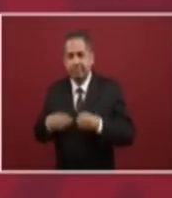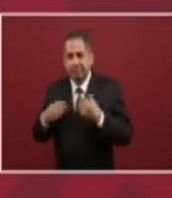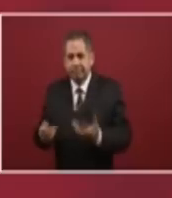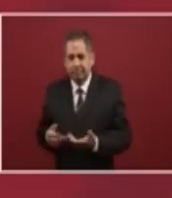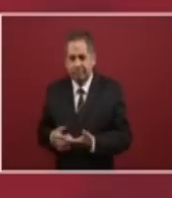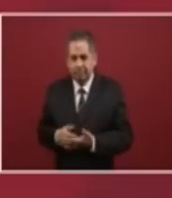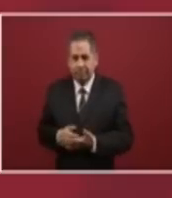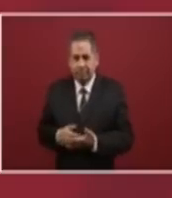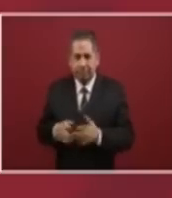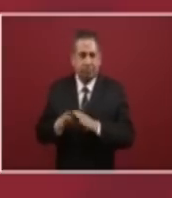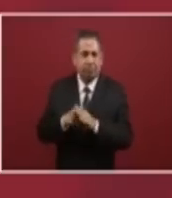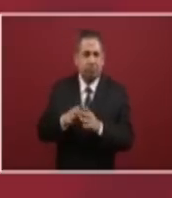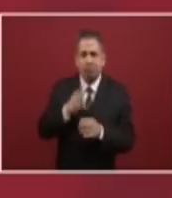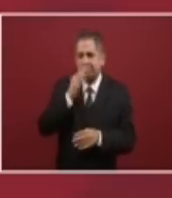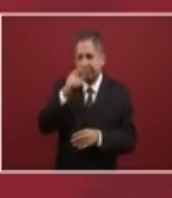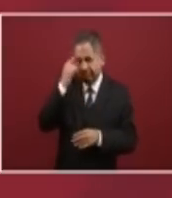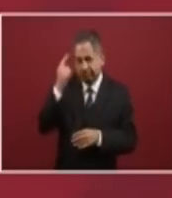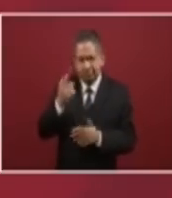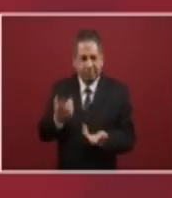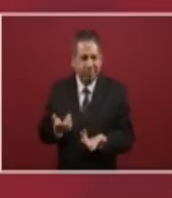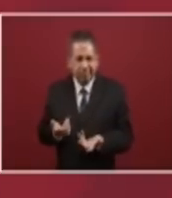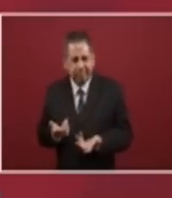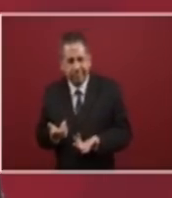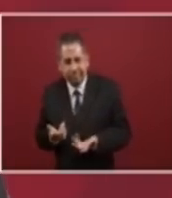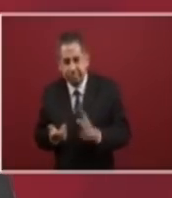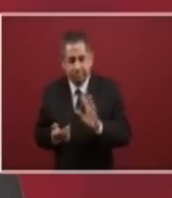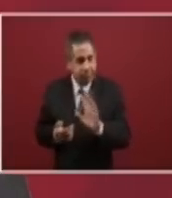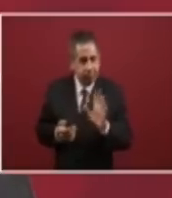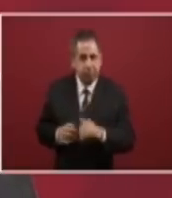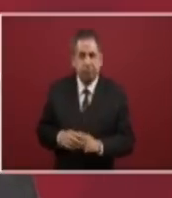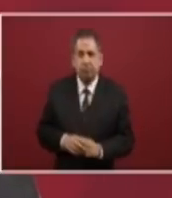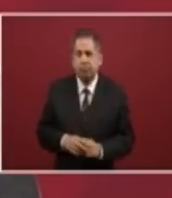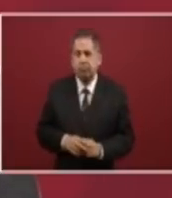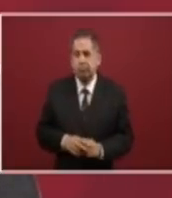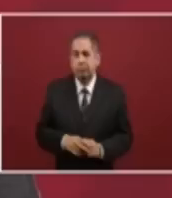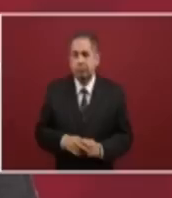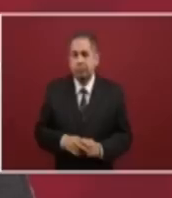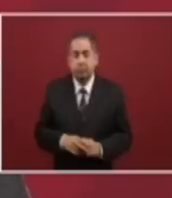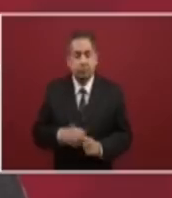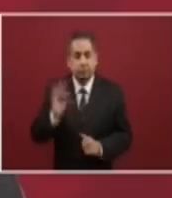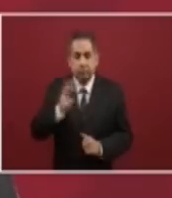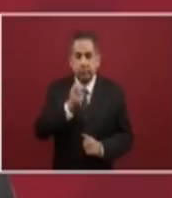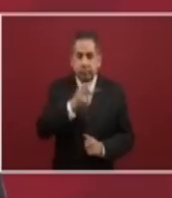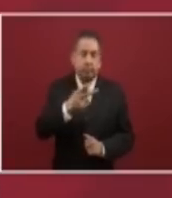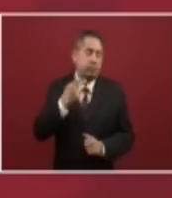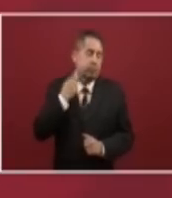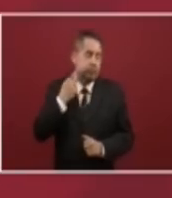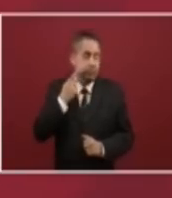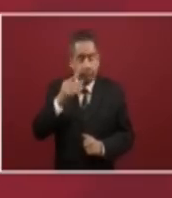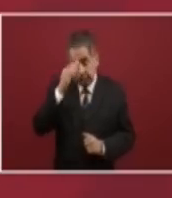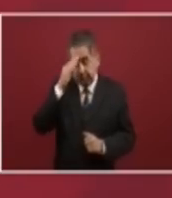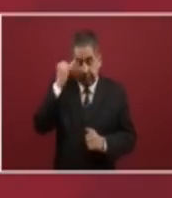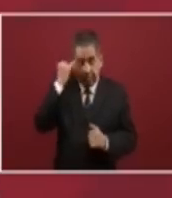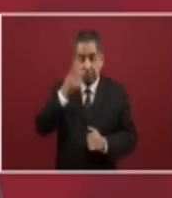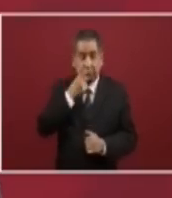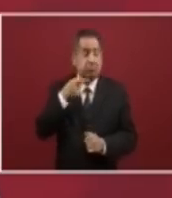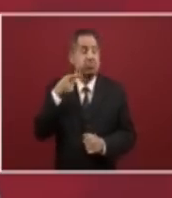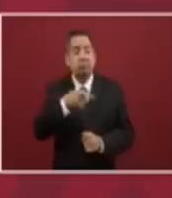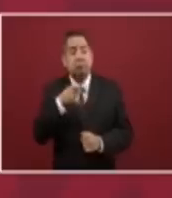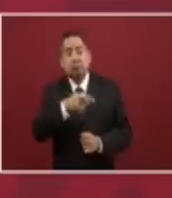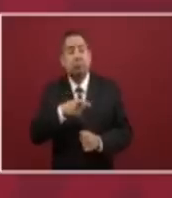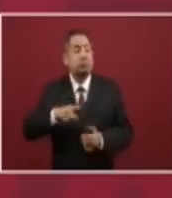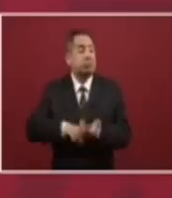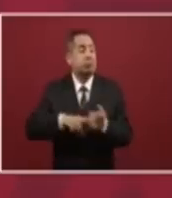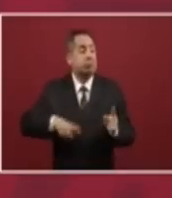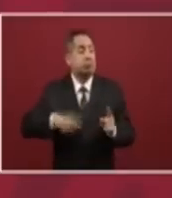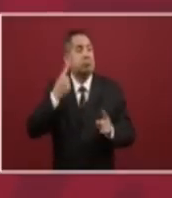Campeche, para detallar qué parte del plan quedará a cargo del gobierno federal y estatal. Habrá una reunión con los gobernadores